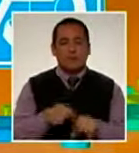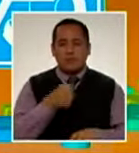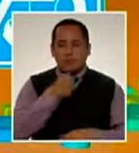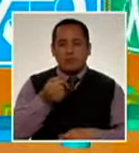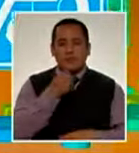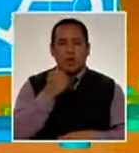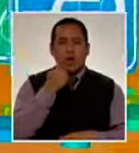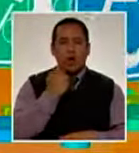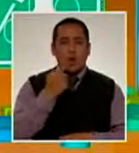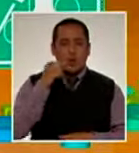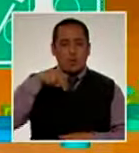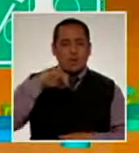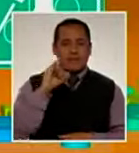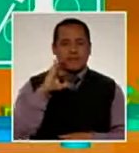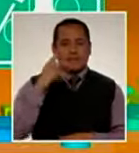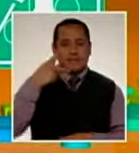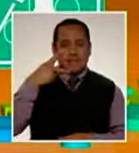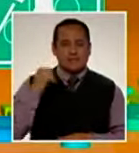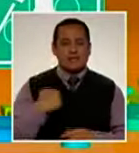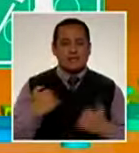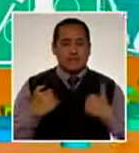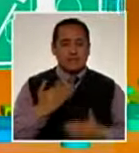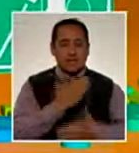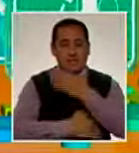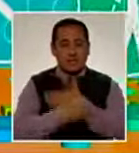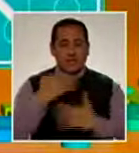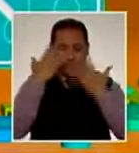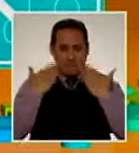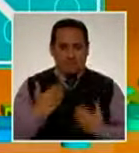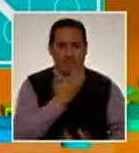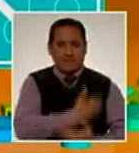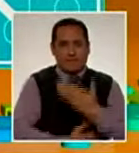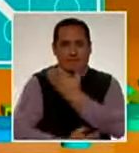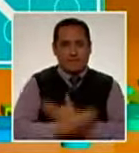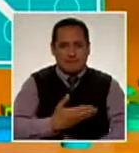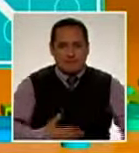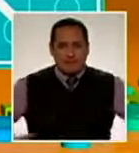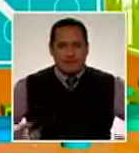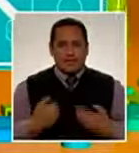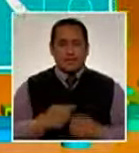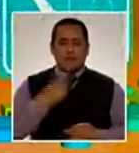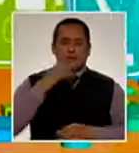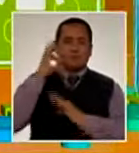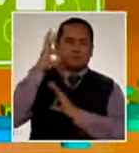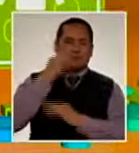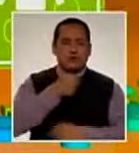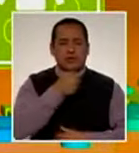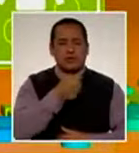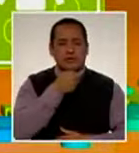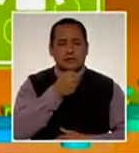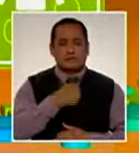una entrevista con Nick Bujicic, una persona con discapacidad física, que estuvo por Perú dictando conferencias.